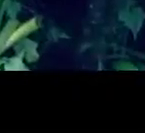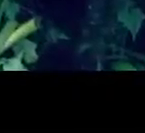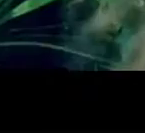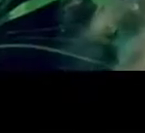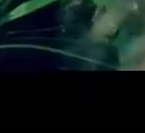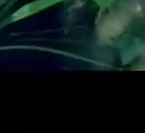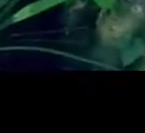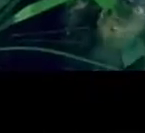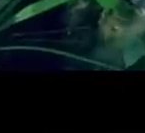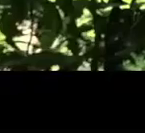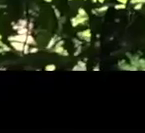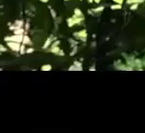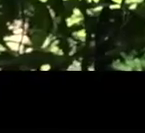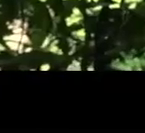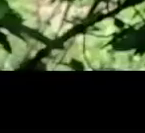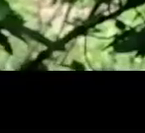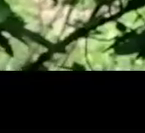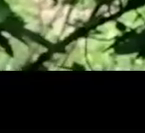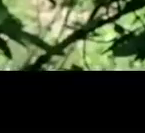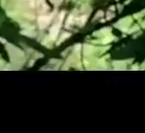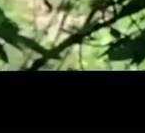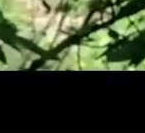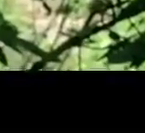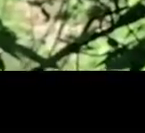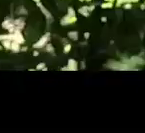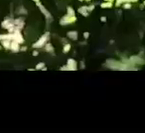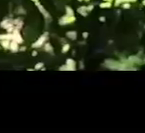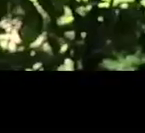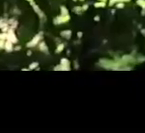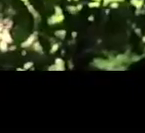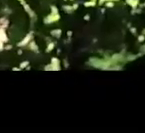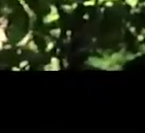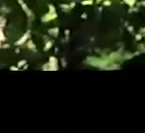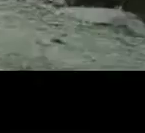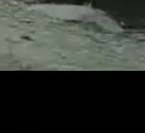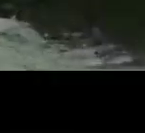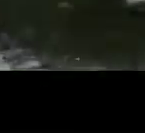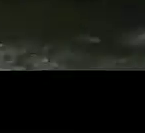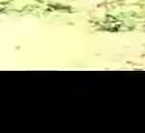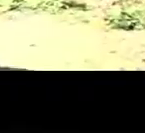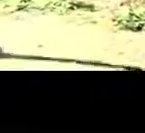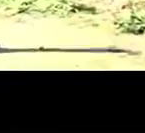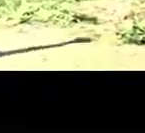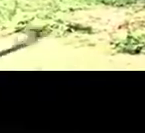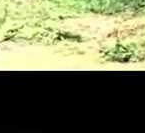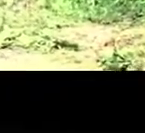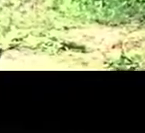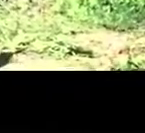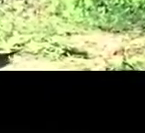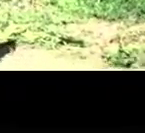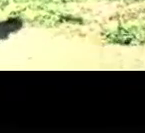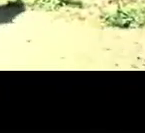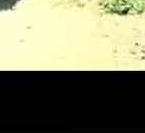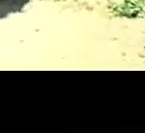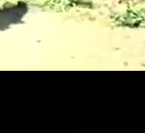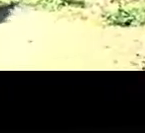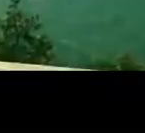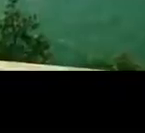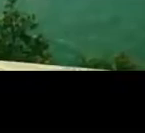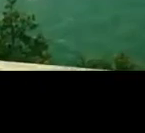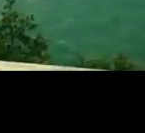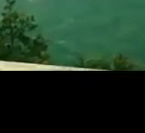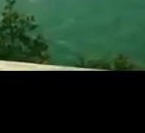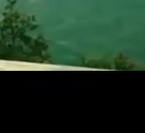Si lo que quieres es vivir una aventura natural, el Parque Nacional Podocarpus es tu próxima parada. Ven y vive